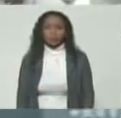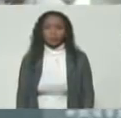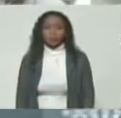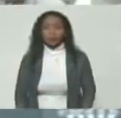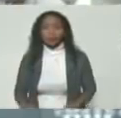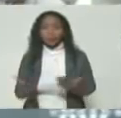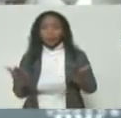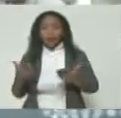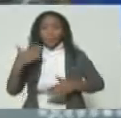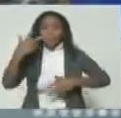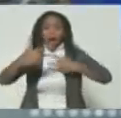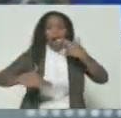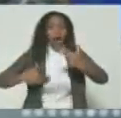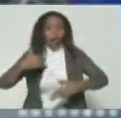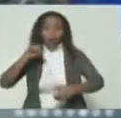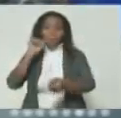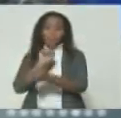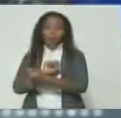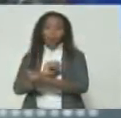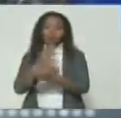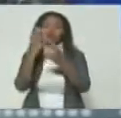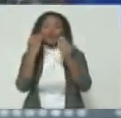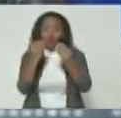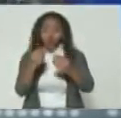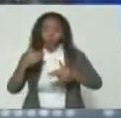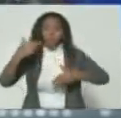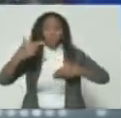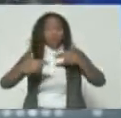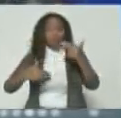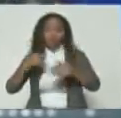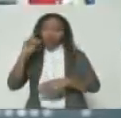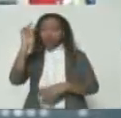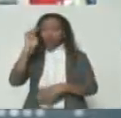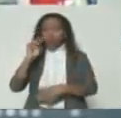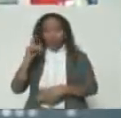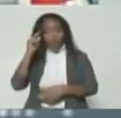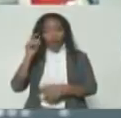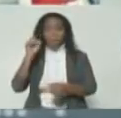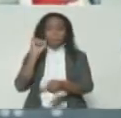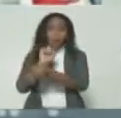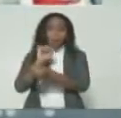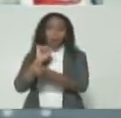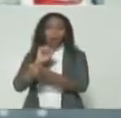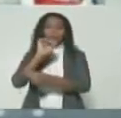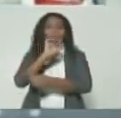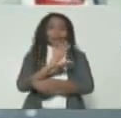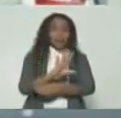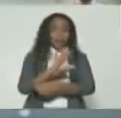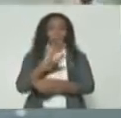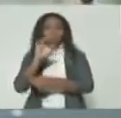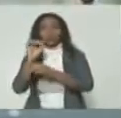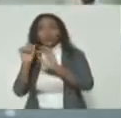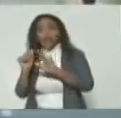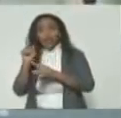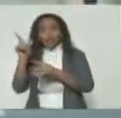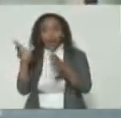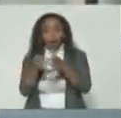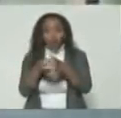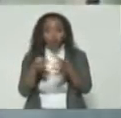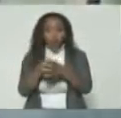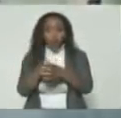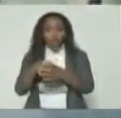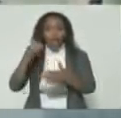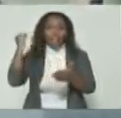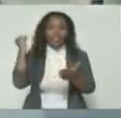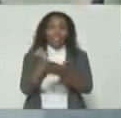los delincuentes atrapados, hemos atrapado muchos delincuentes. Todos los días se están atrapando de a 5 delincuentes de esa banda de